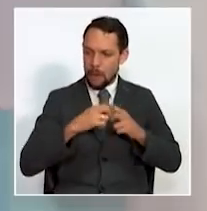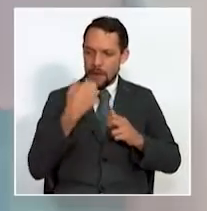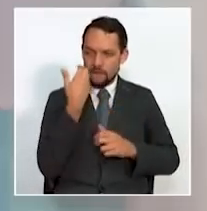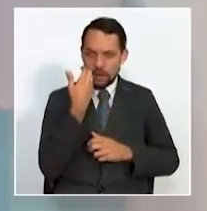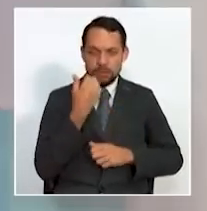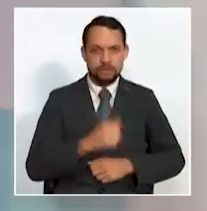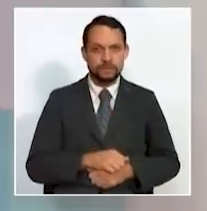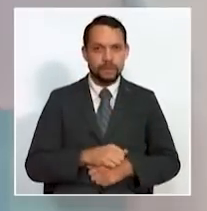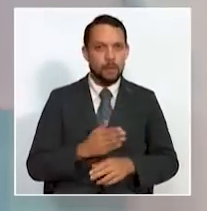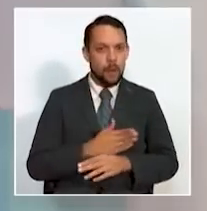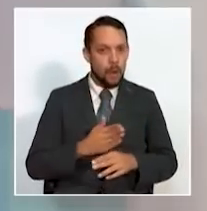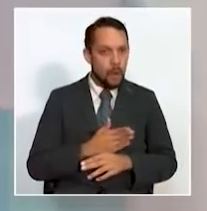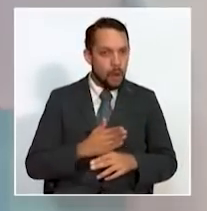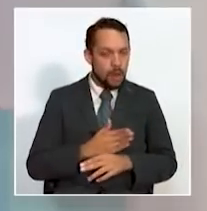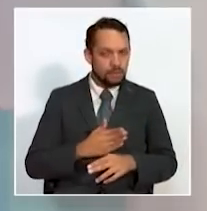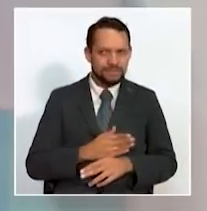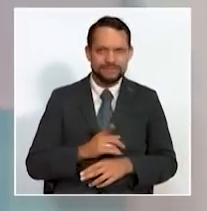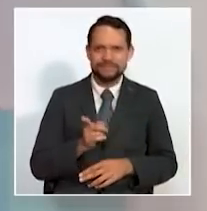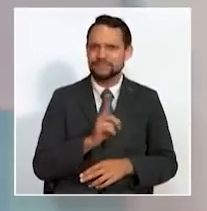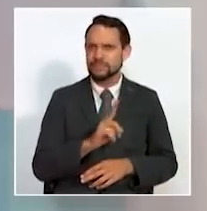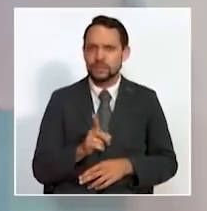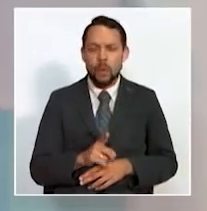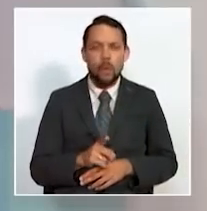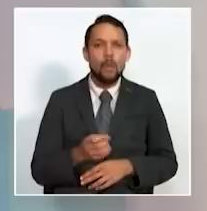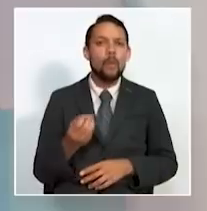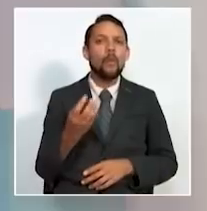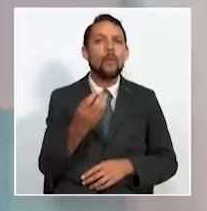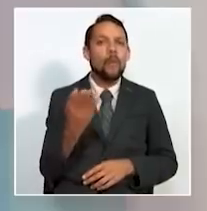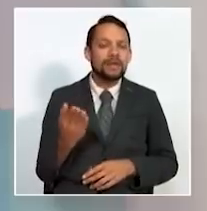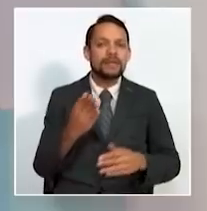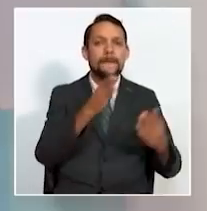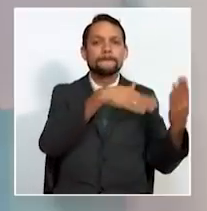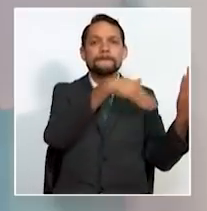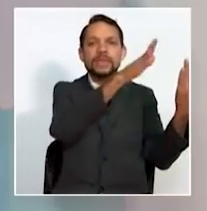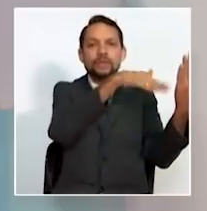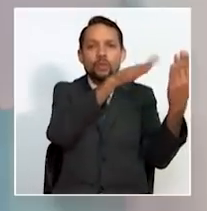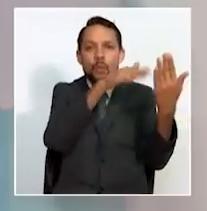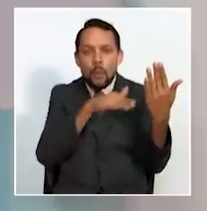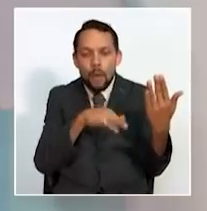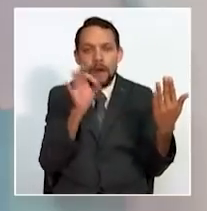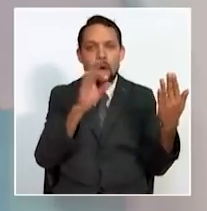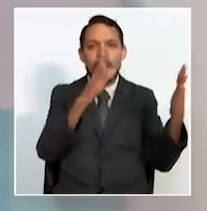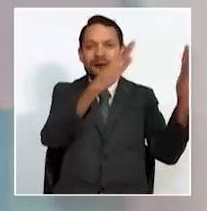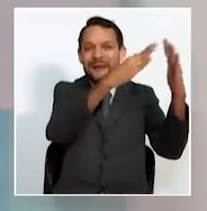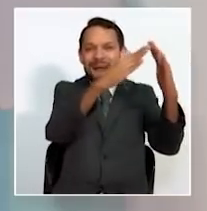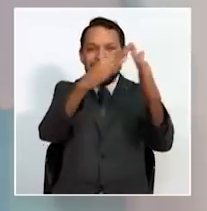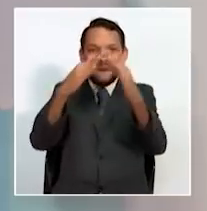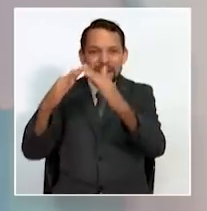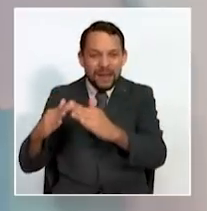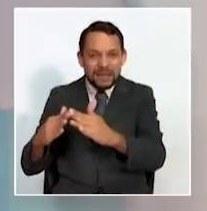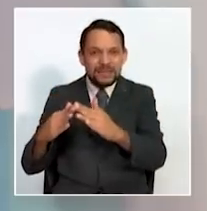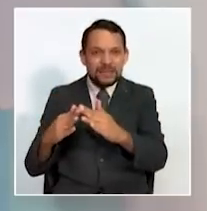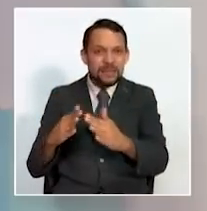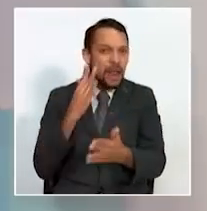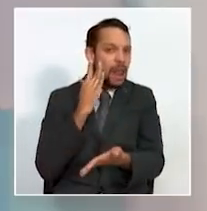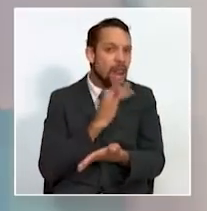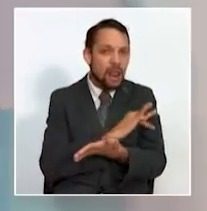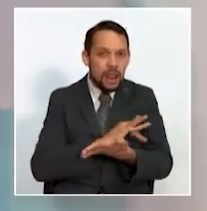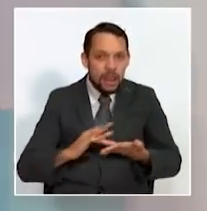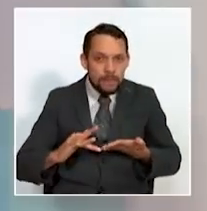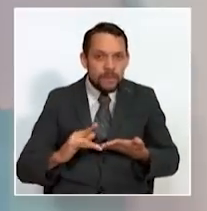¿Problema? ¿Cuántas casas o cuántas obras o cuánta pintura o cuánto polvo o cuántos procesos de higiene dejaron de